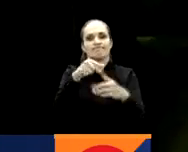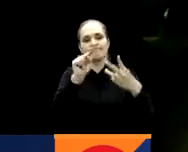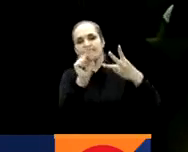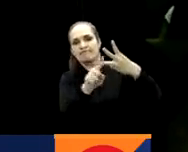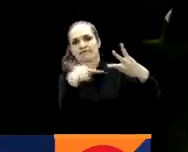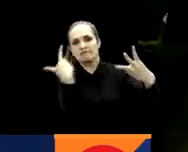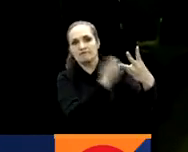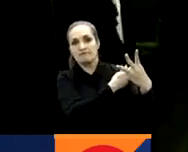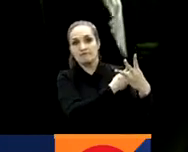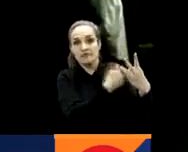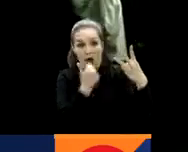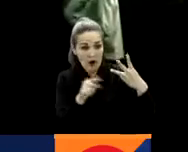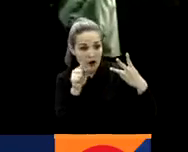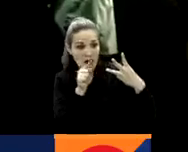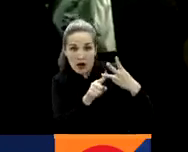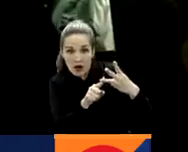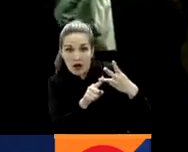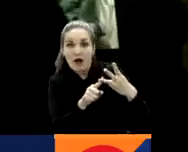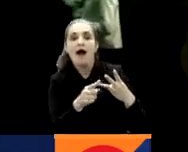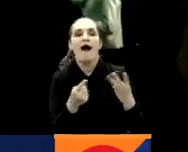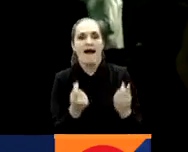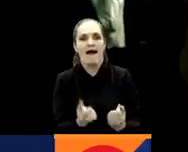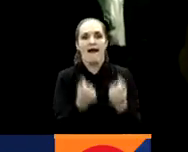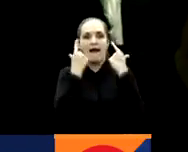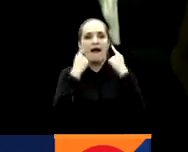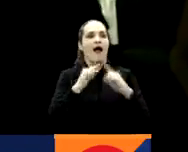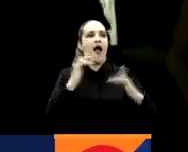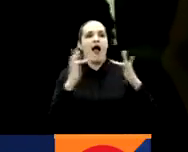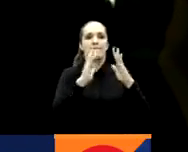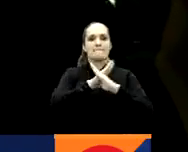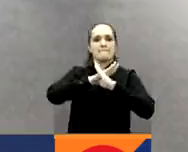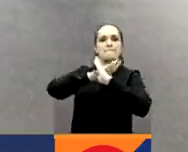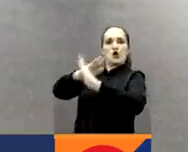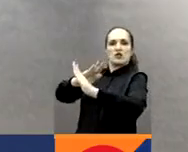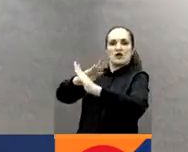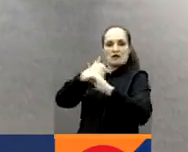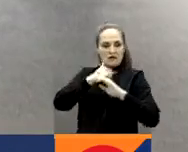que esa dosis de refuerzo sea entendida como protegernos